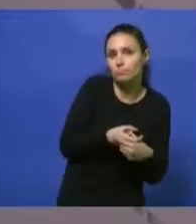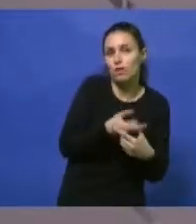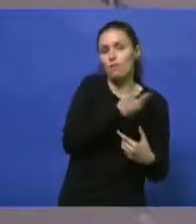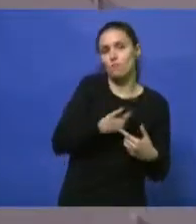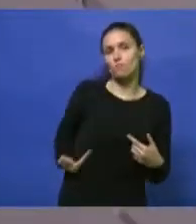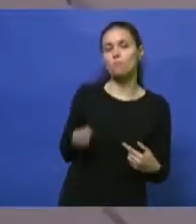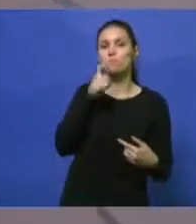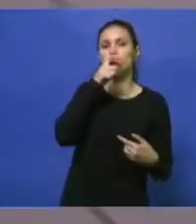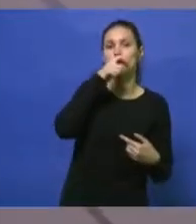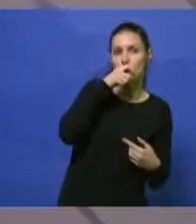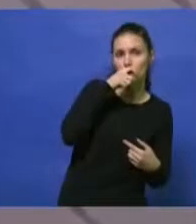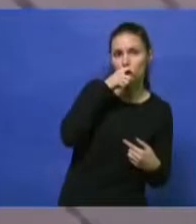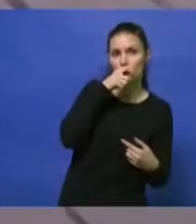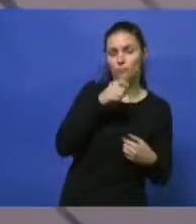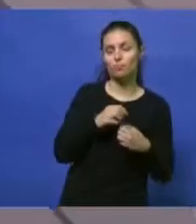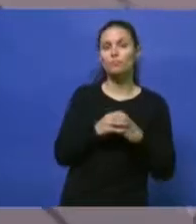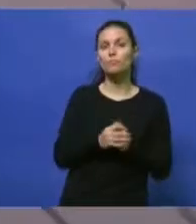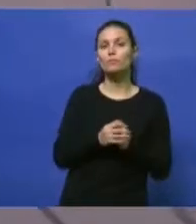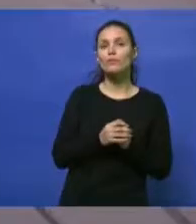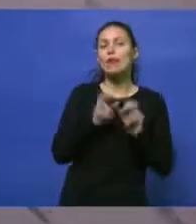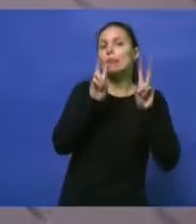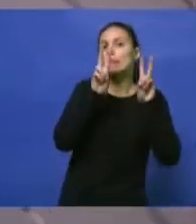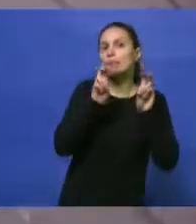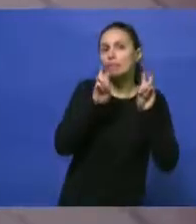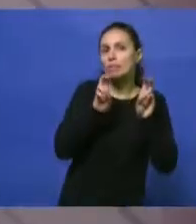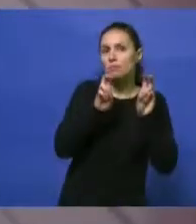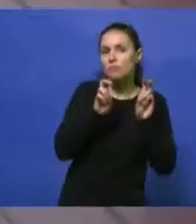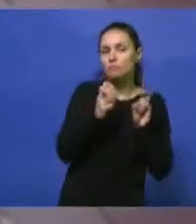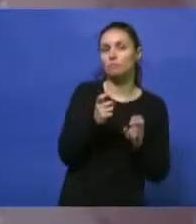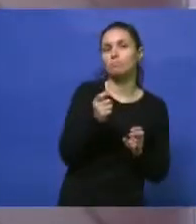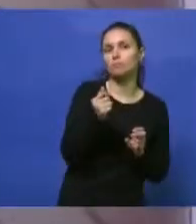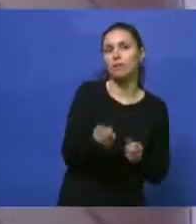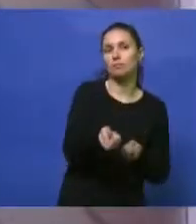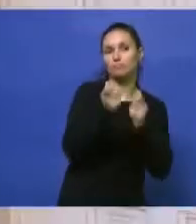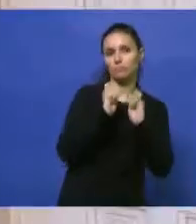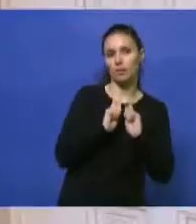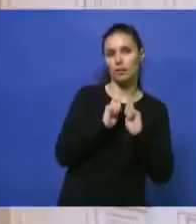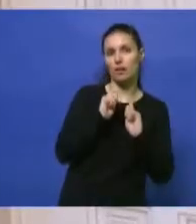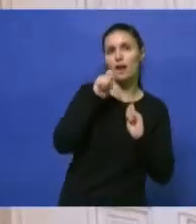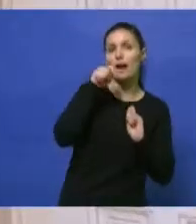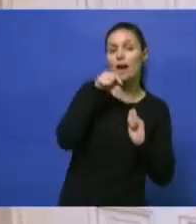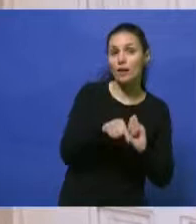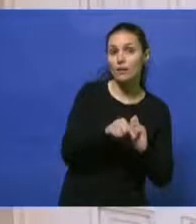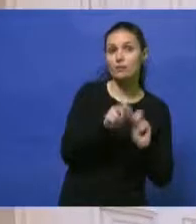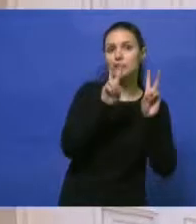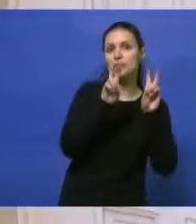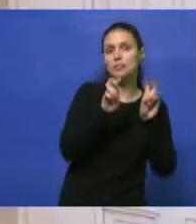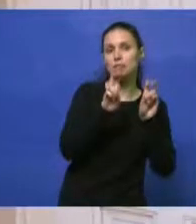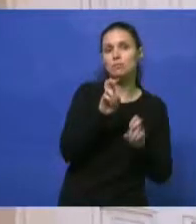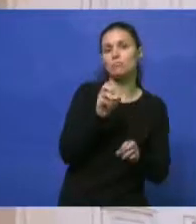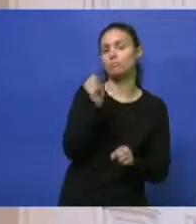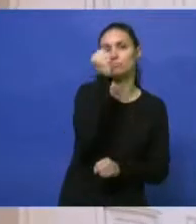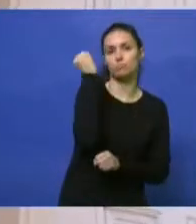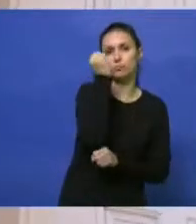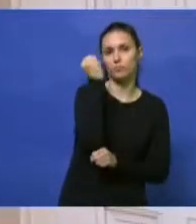Nacional. Con el tema de subsidios. Ese es el motivo principal, que por eso hoy en todo el país